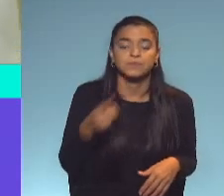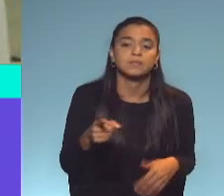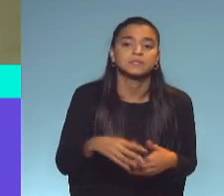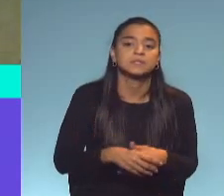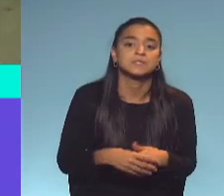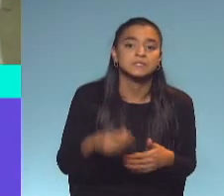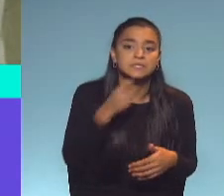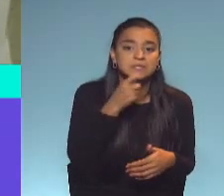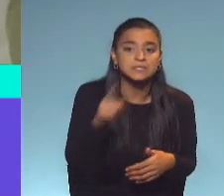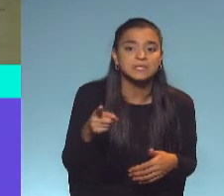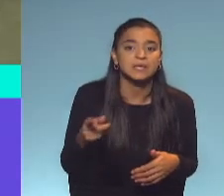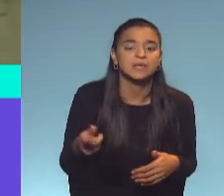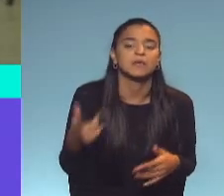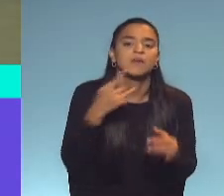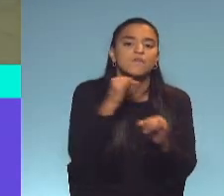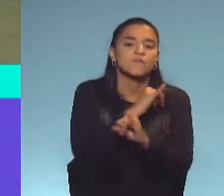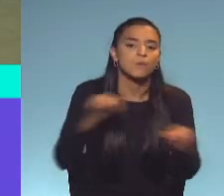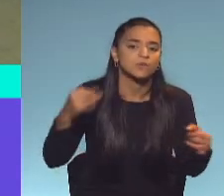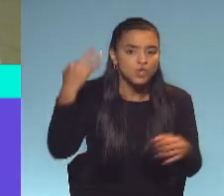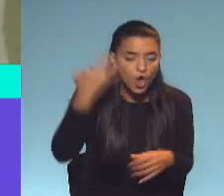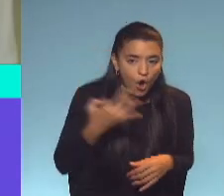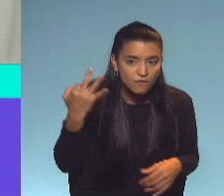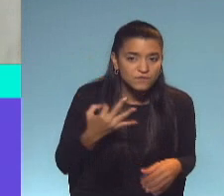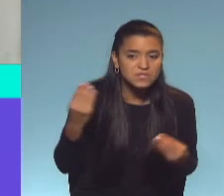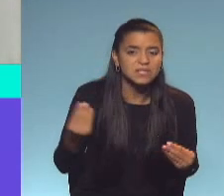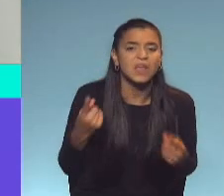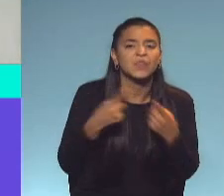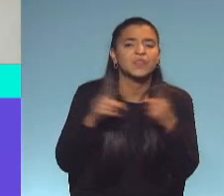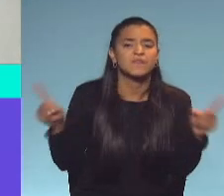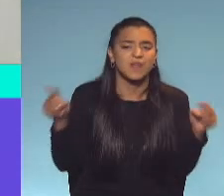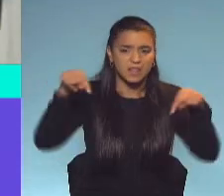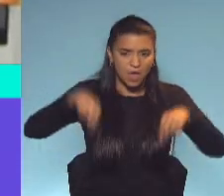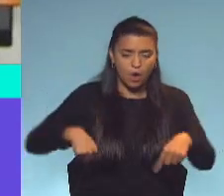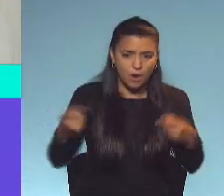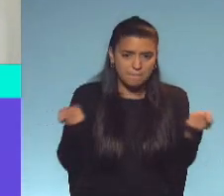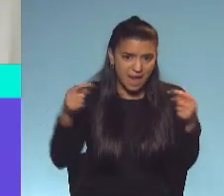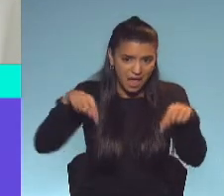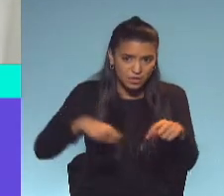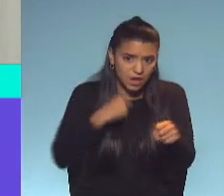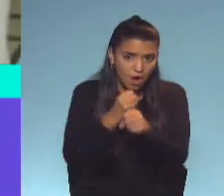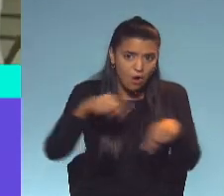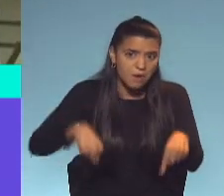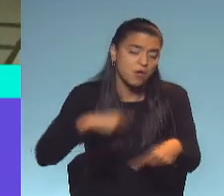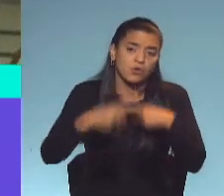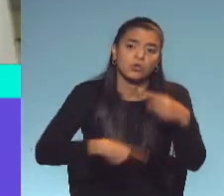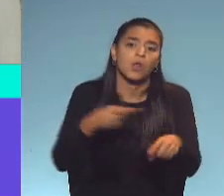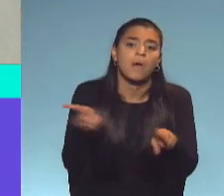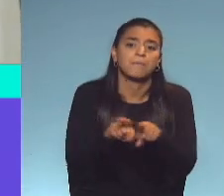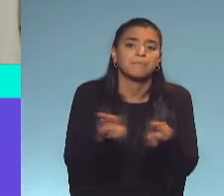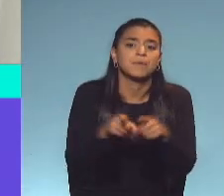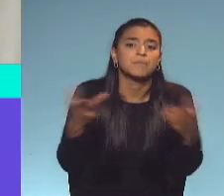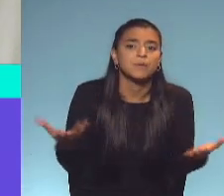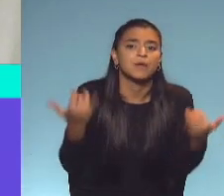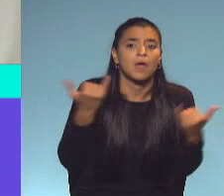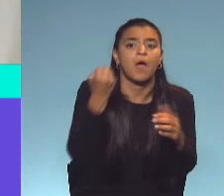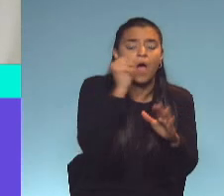exista, digamos, una información oficial que sea diferente a la que estamos manejando hasta el momento, seguimos de la misma manera. Tendrán